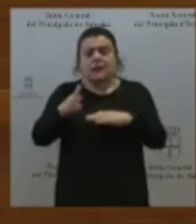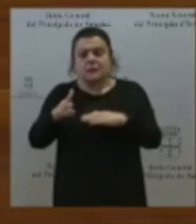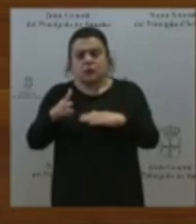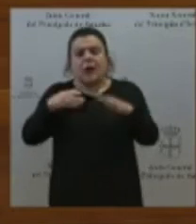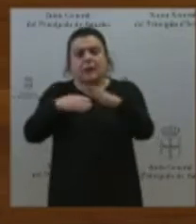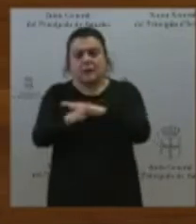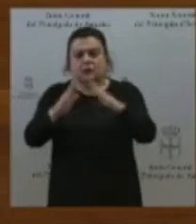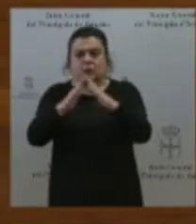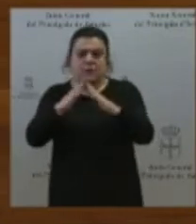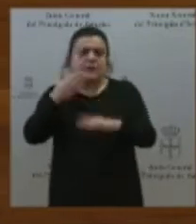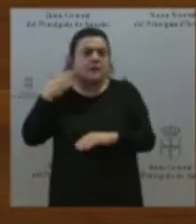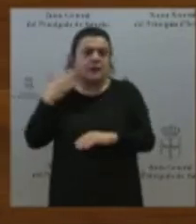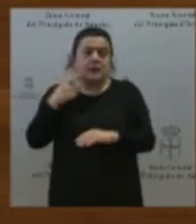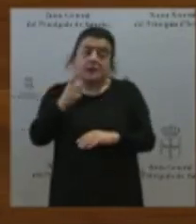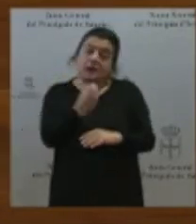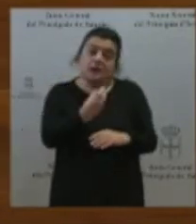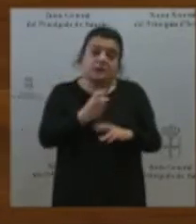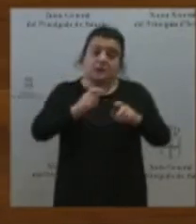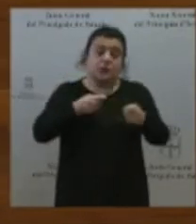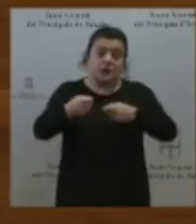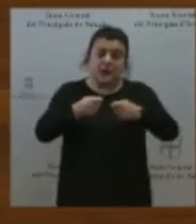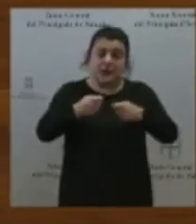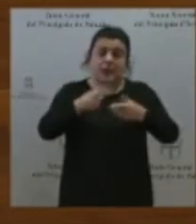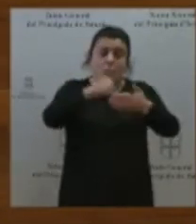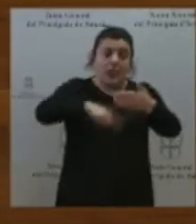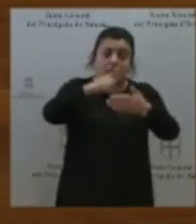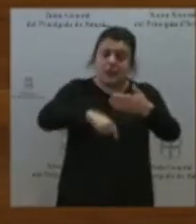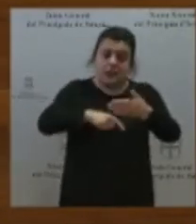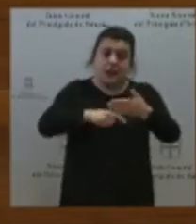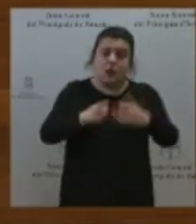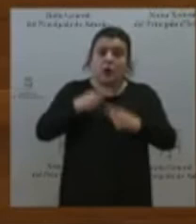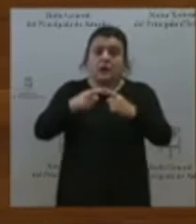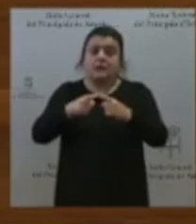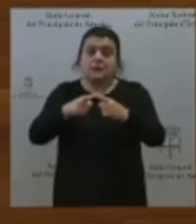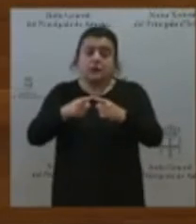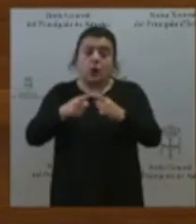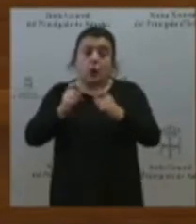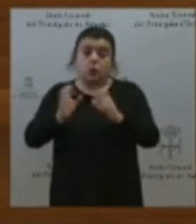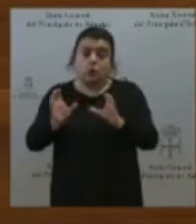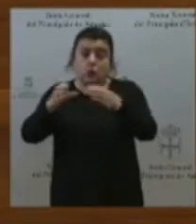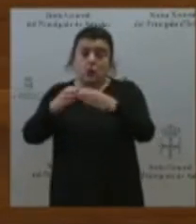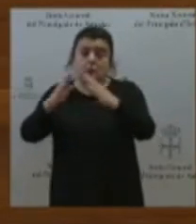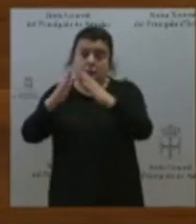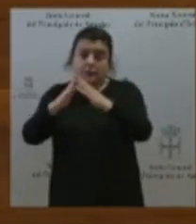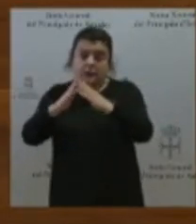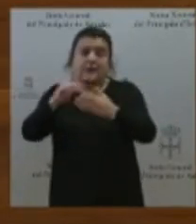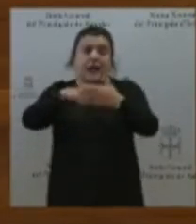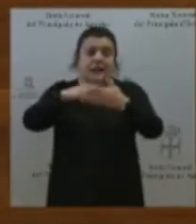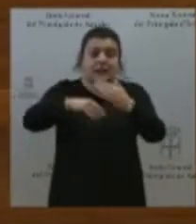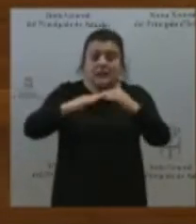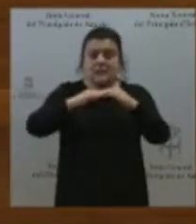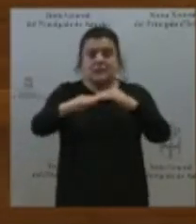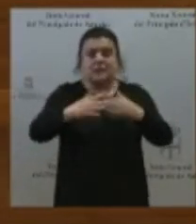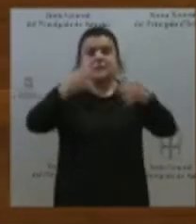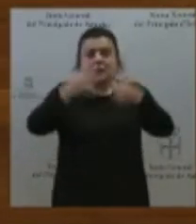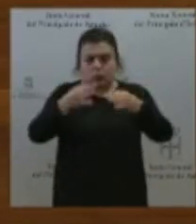de alquiler que aumente el parque público de viviendas y garantice alquileres estables, seguros y asequibles. Por último, hemos presentado